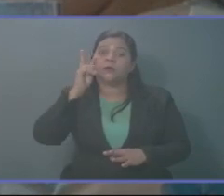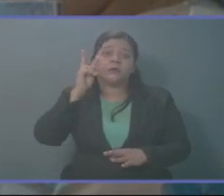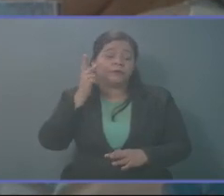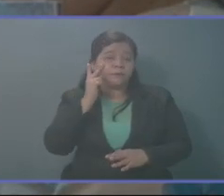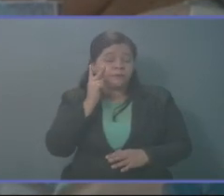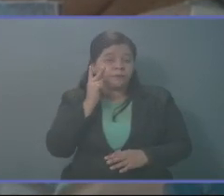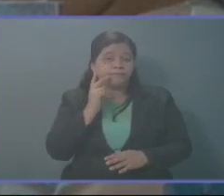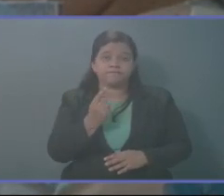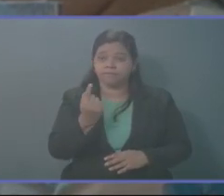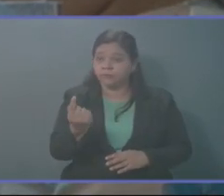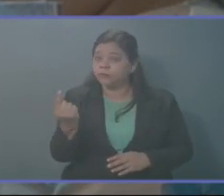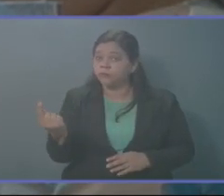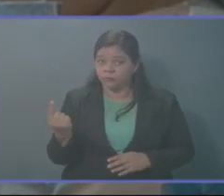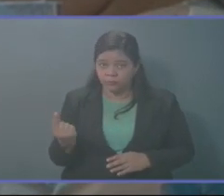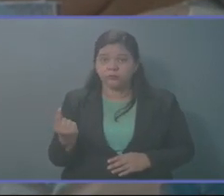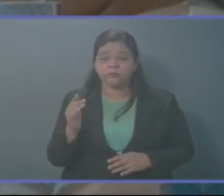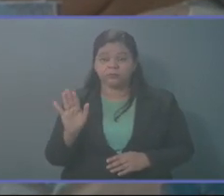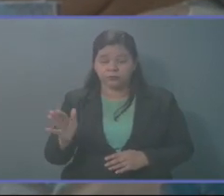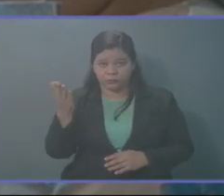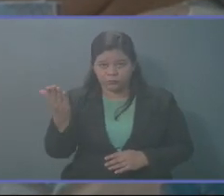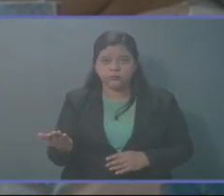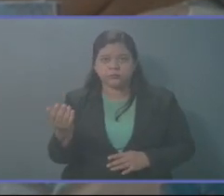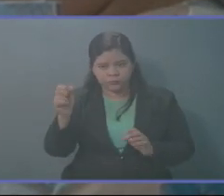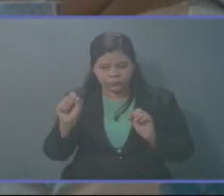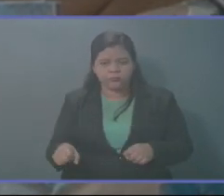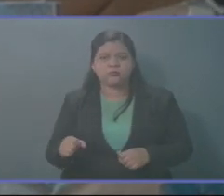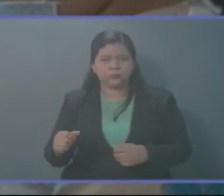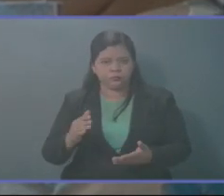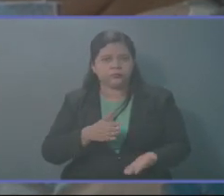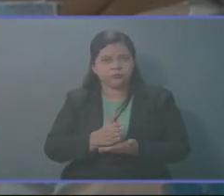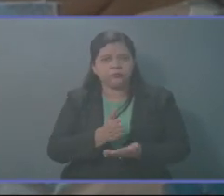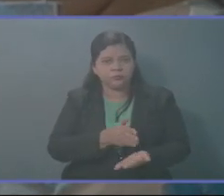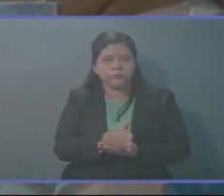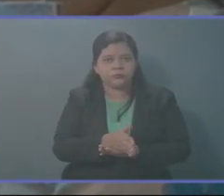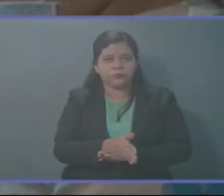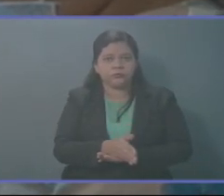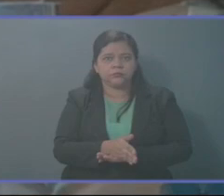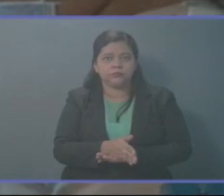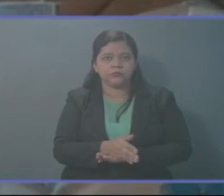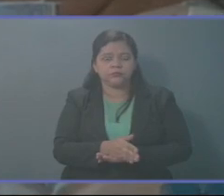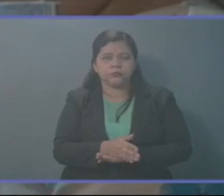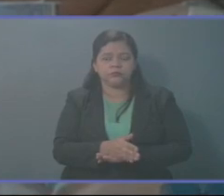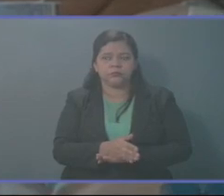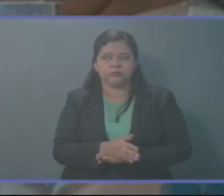las personas también en su condición pueden acceder a esta